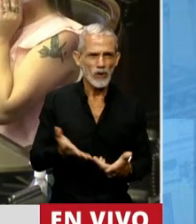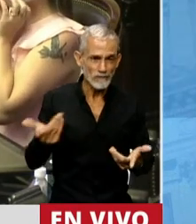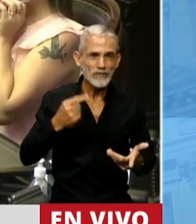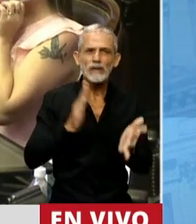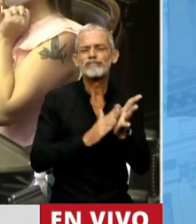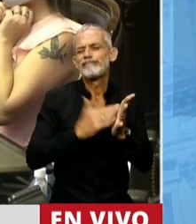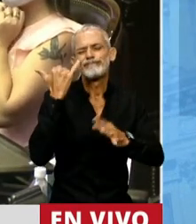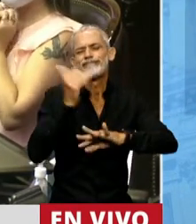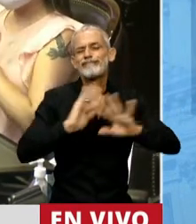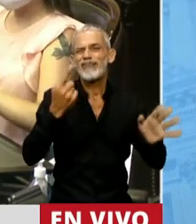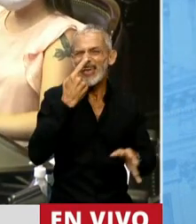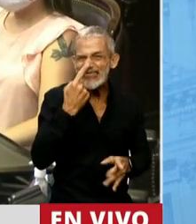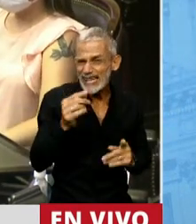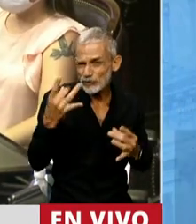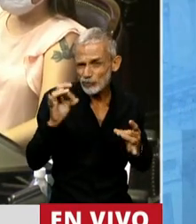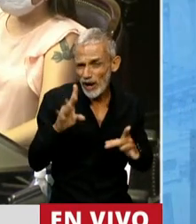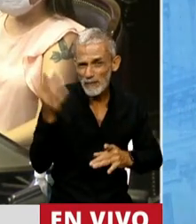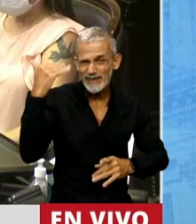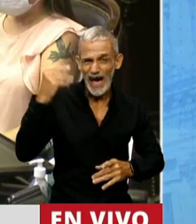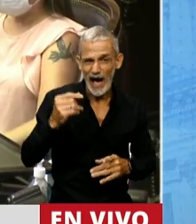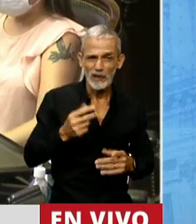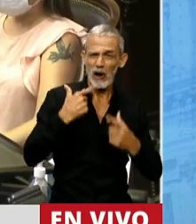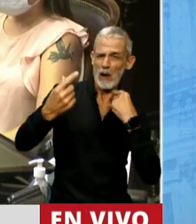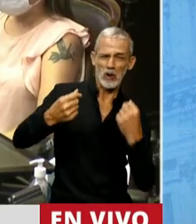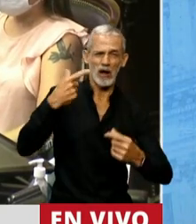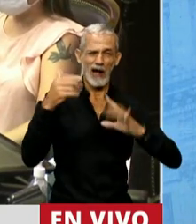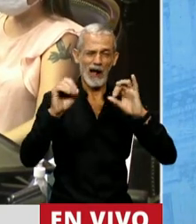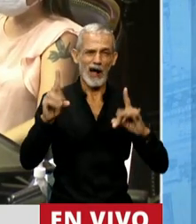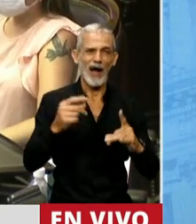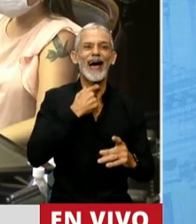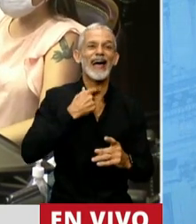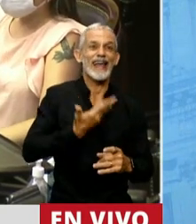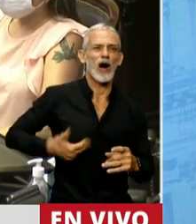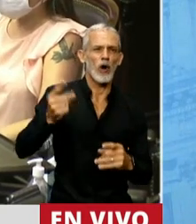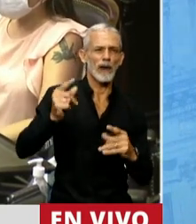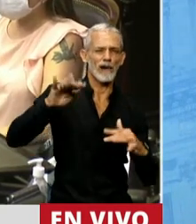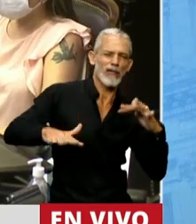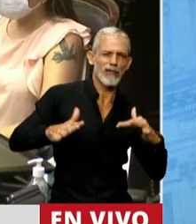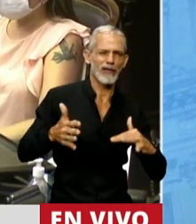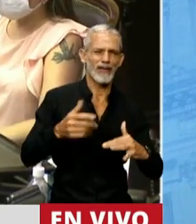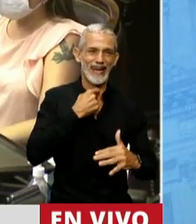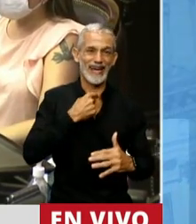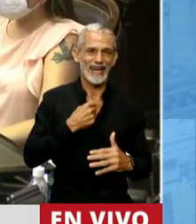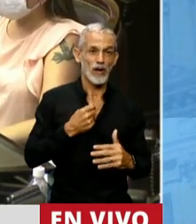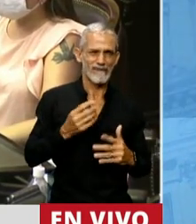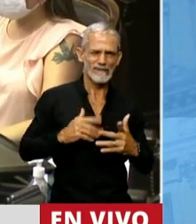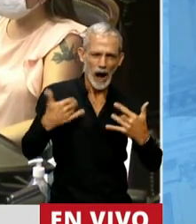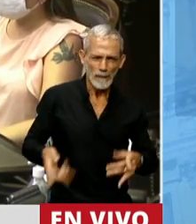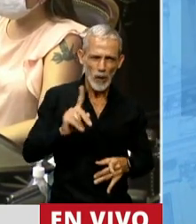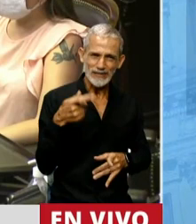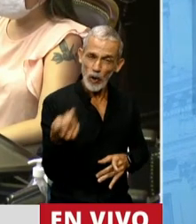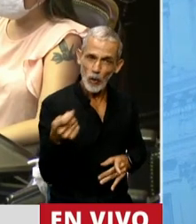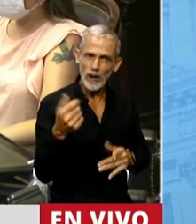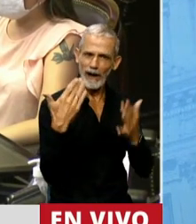lo único que les interesaba, lo único que los movía, era desestabilizar a un gobierno y tomar a los jubilados